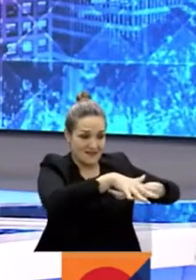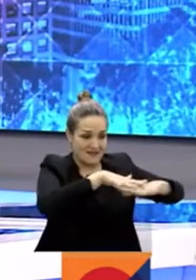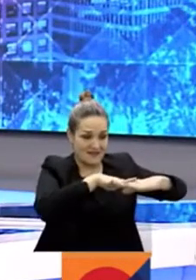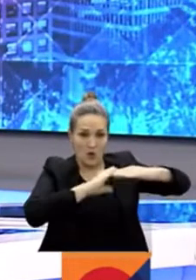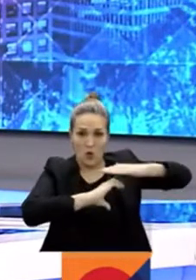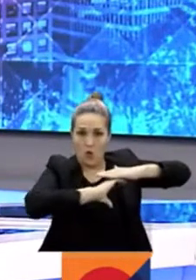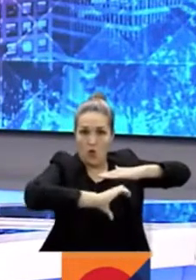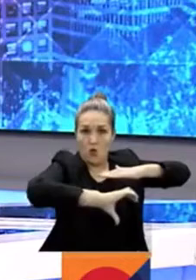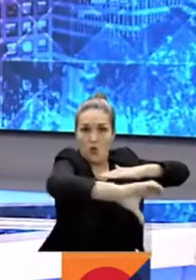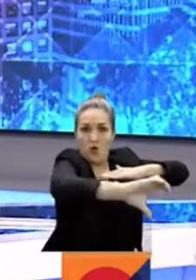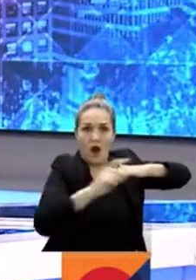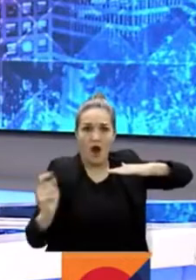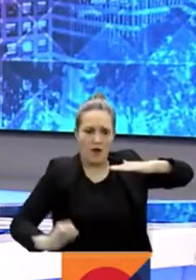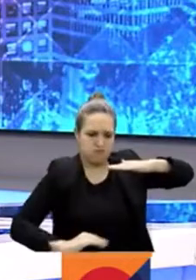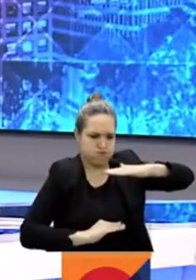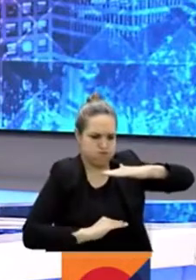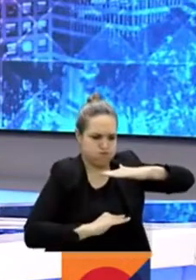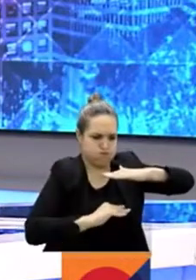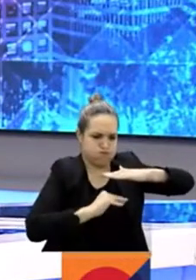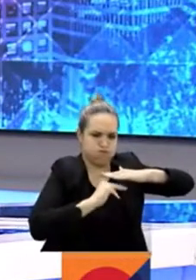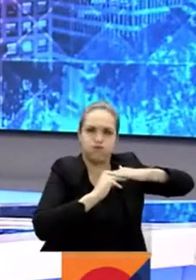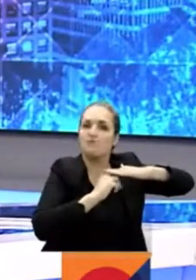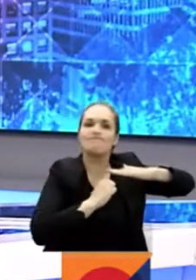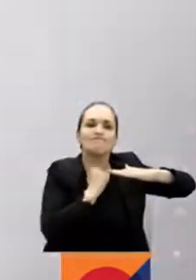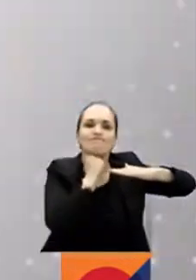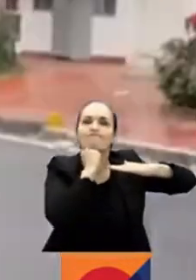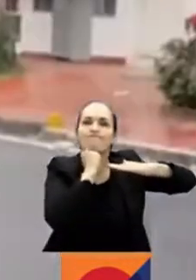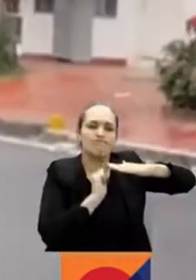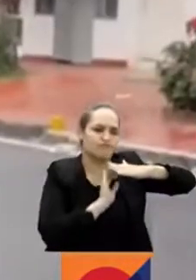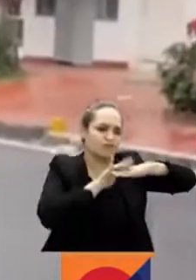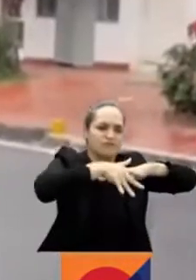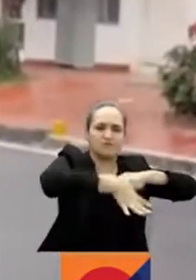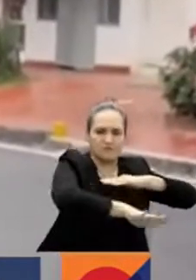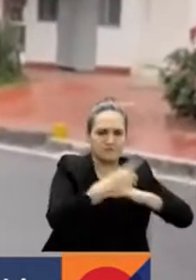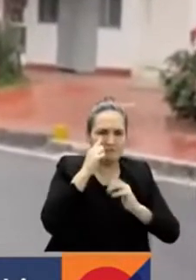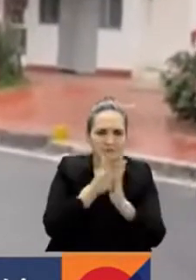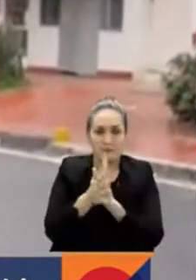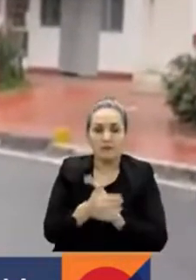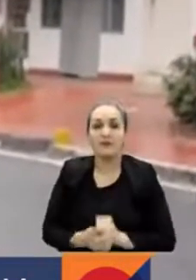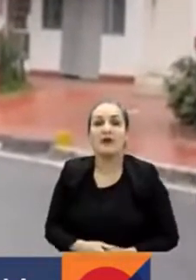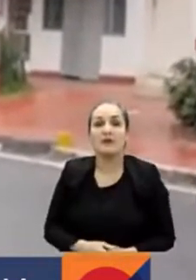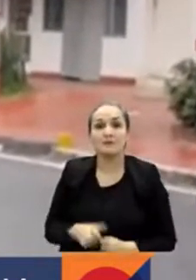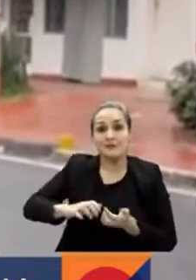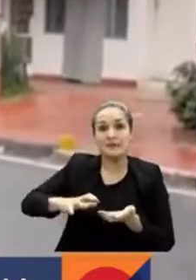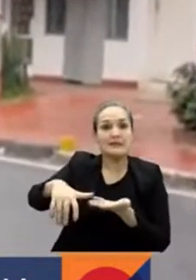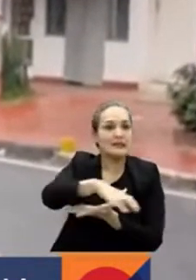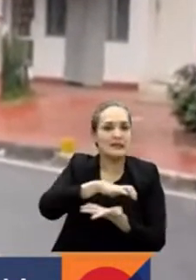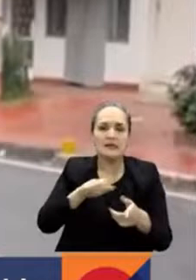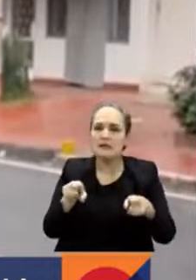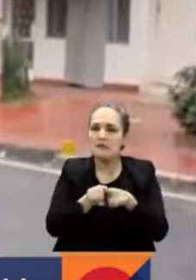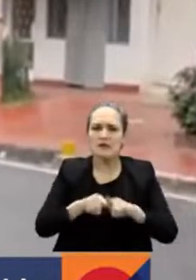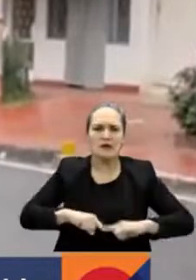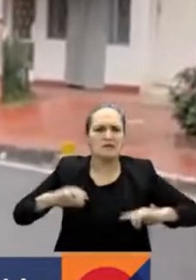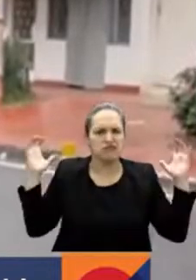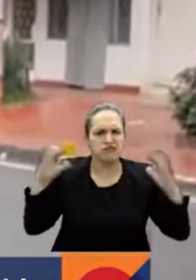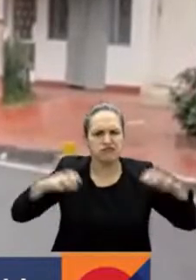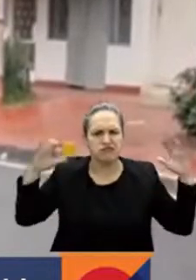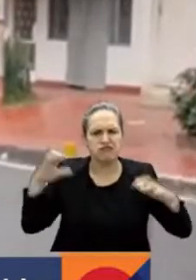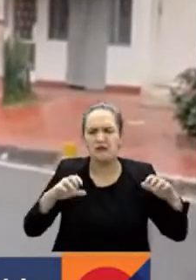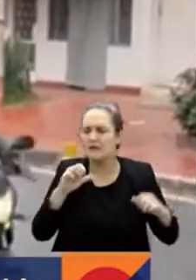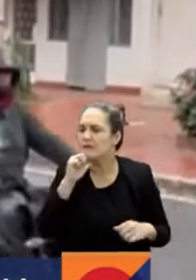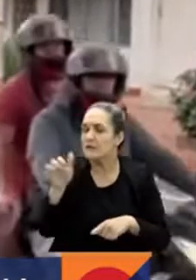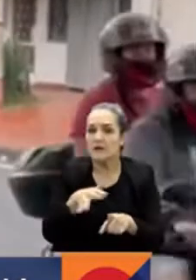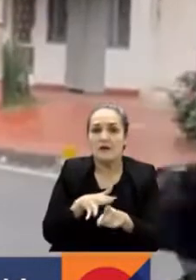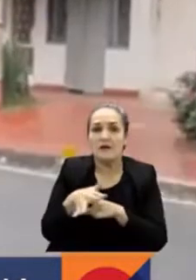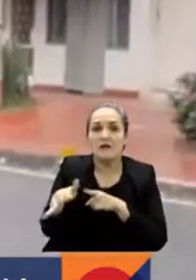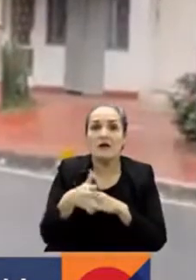informe de Carlos Buitrago, periodista de Radio Nacional de Colombia. En Santander el invierno no amaina y nuevamente la principal afectación se